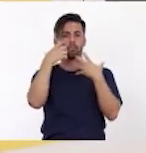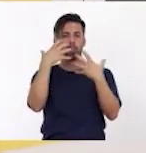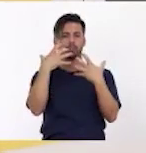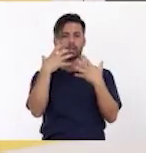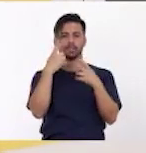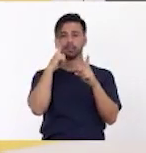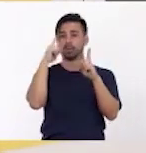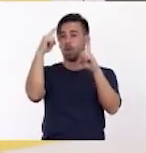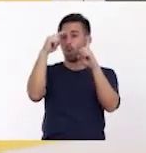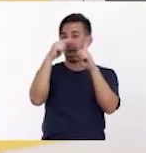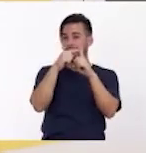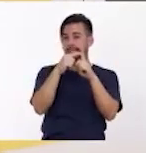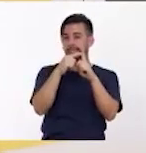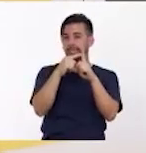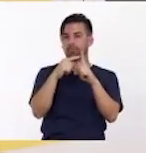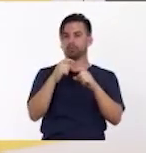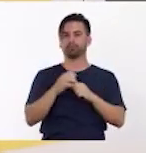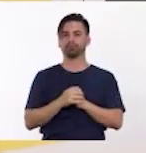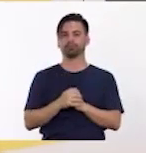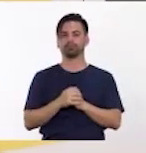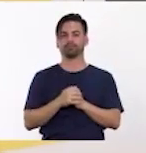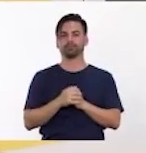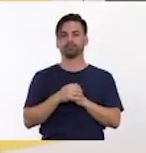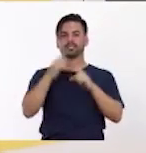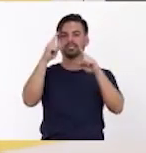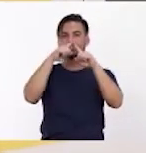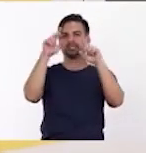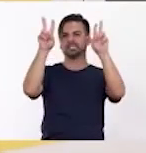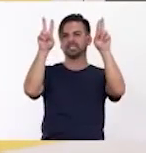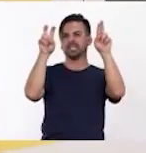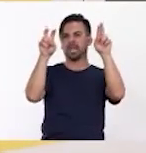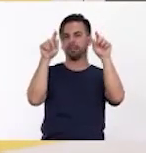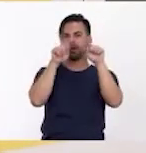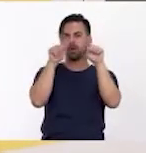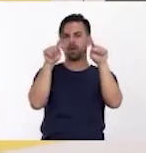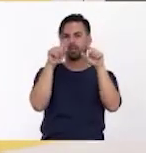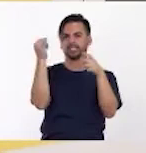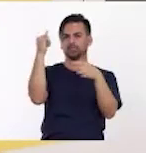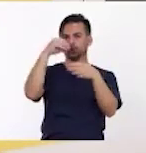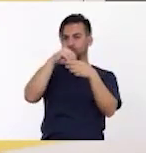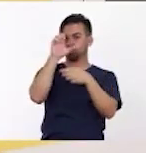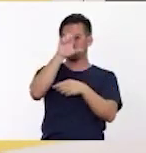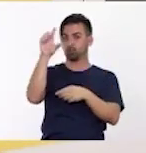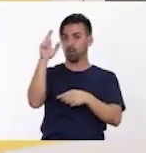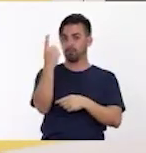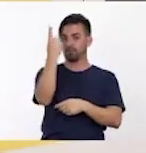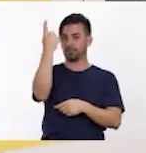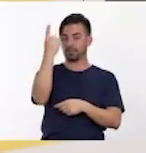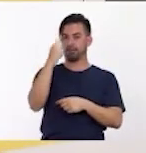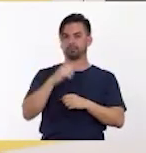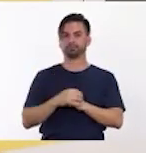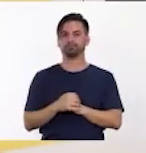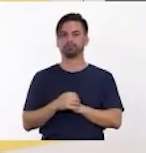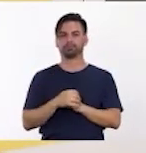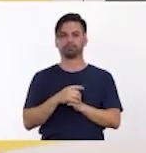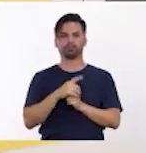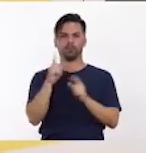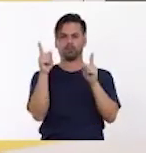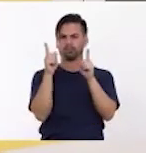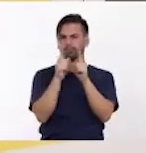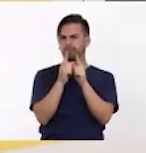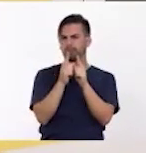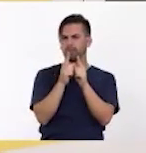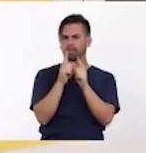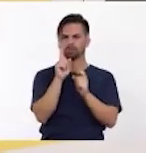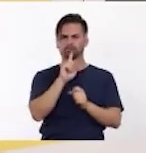el objetivo del trabajo, el tema, el objetivo del trabajo. La introducción no pueden ser 4 líneas, no debe ser 4 líneas